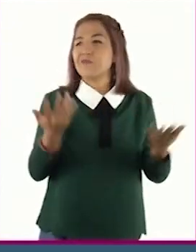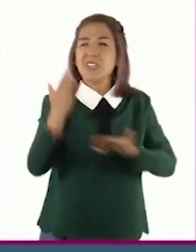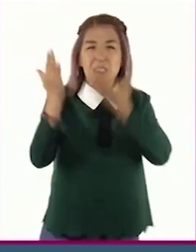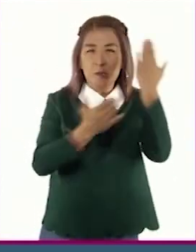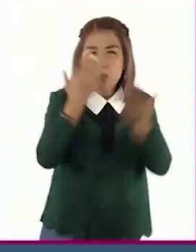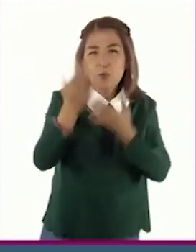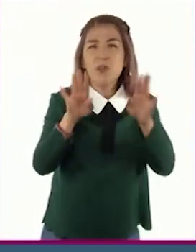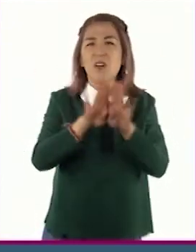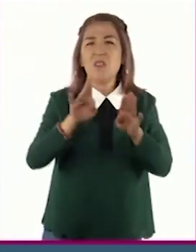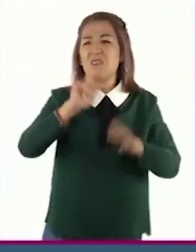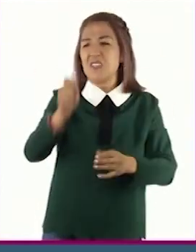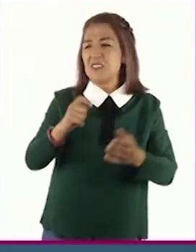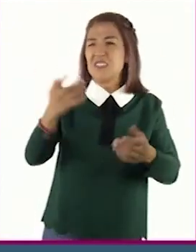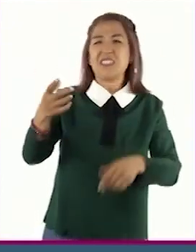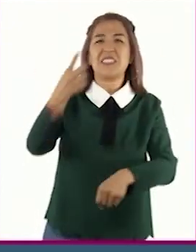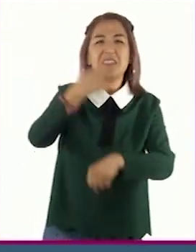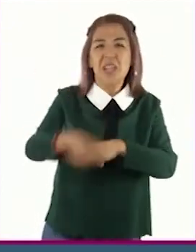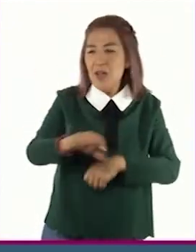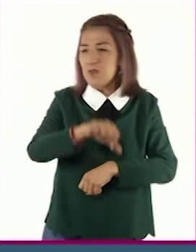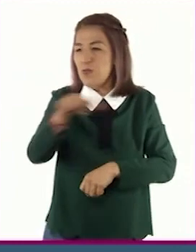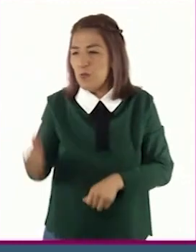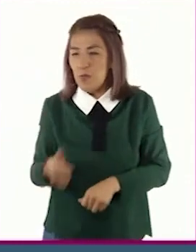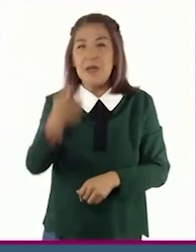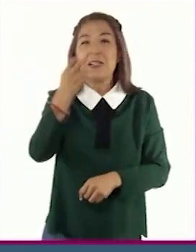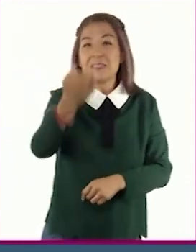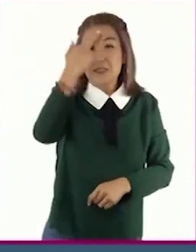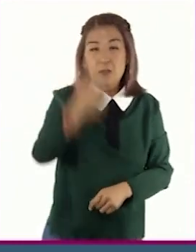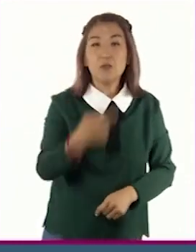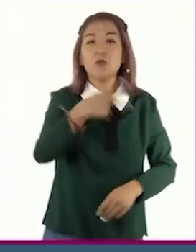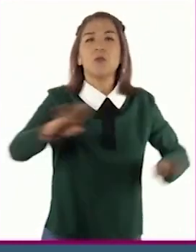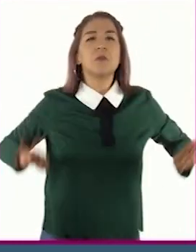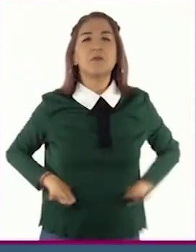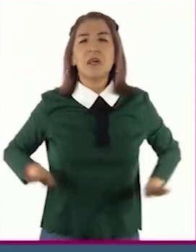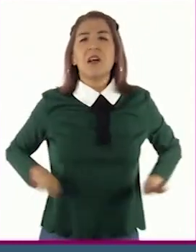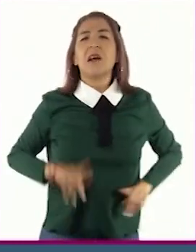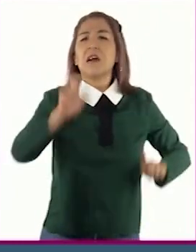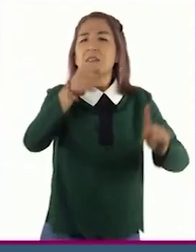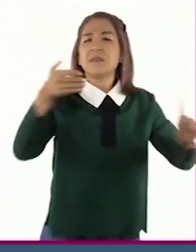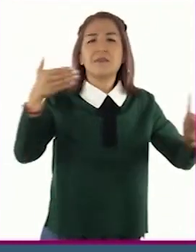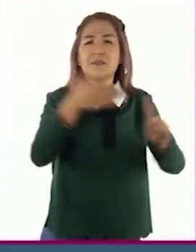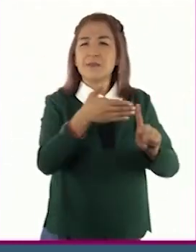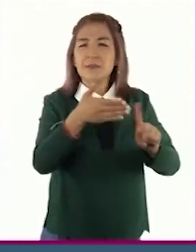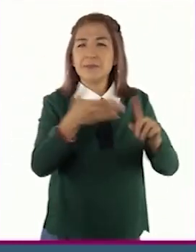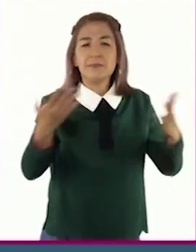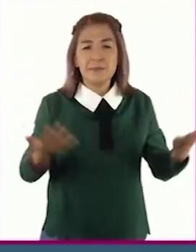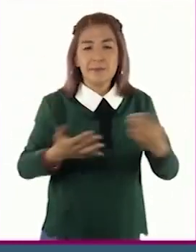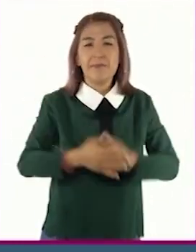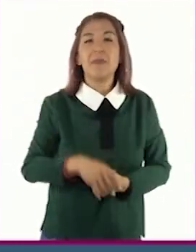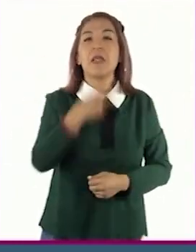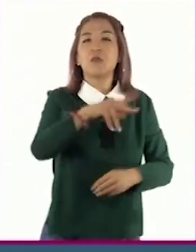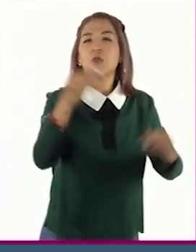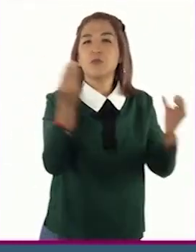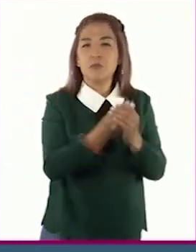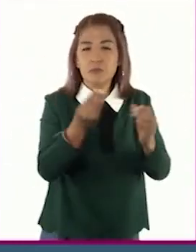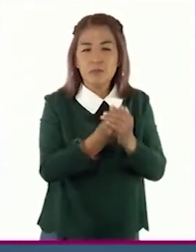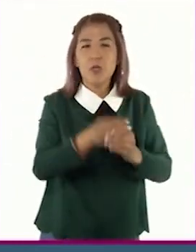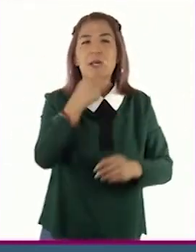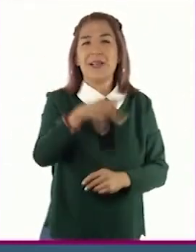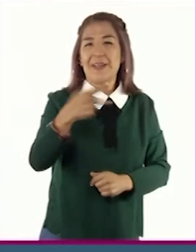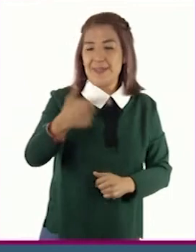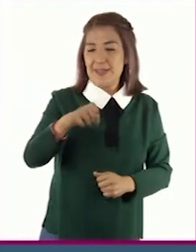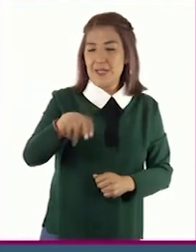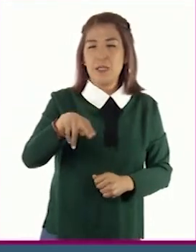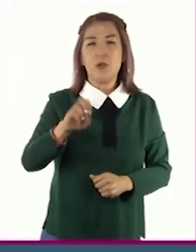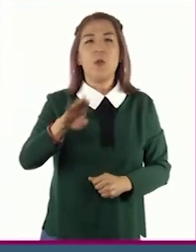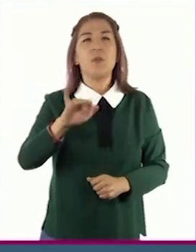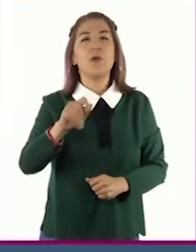¿no? Pero pues en particular la toxicología alimentaria se centra o se enfoca en esos compuestos o genobióticos que